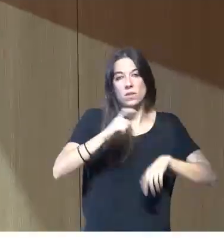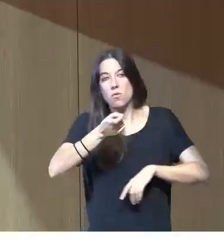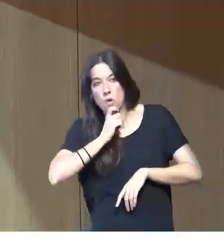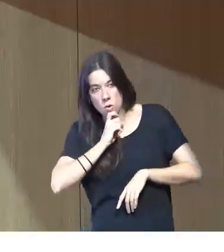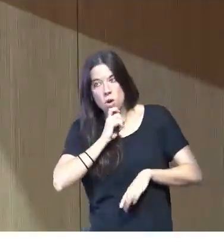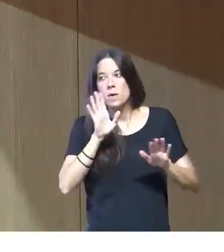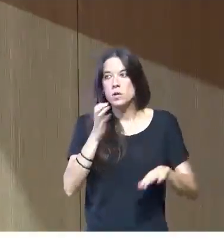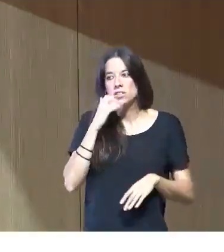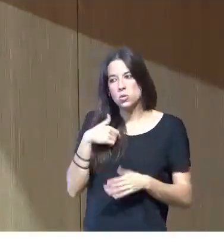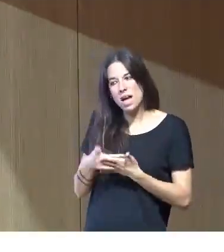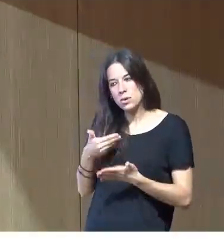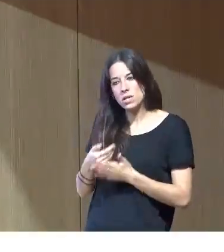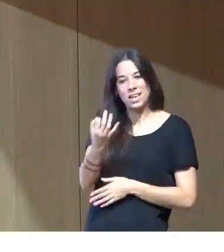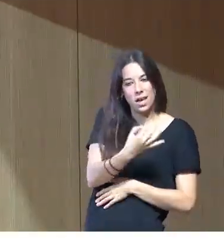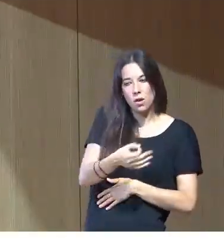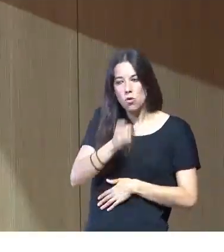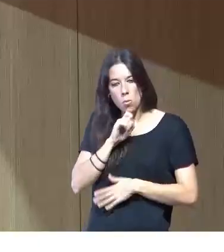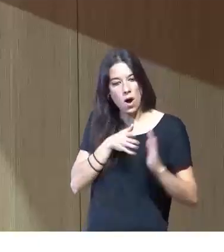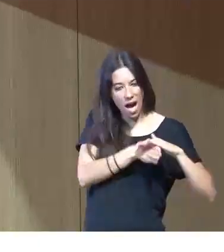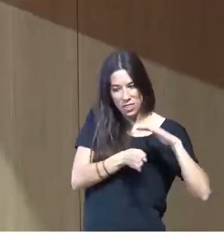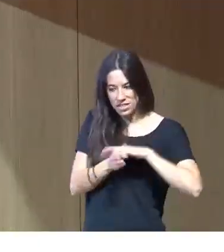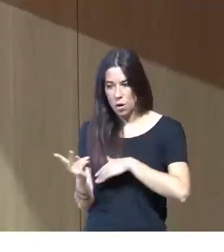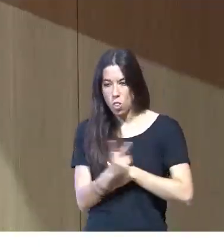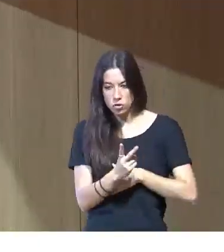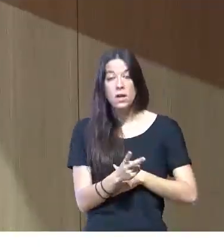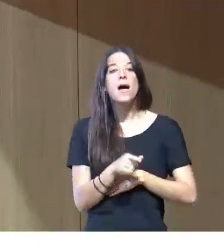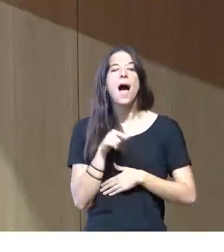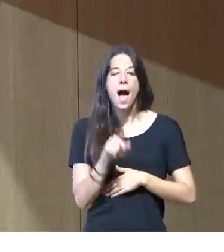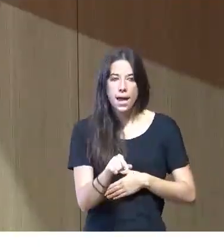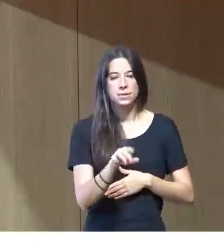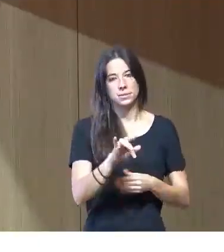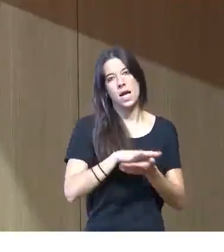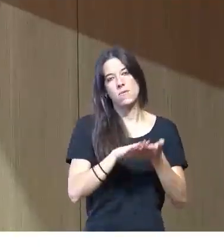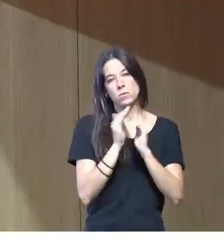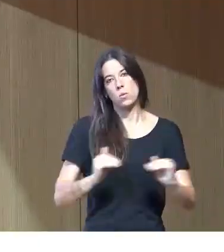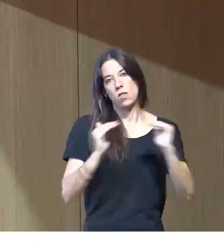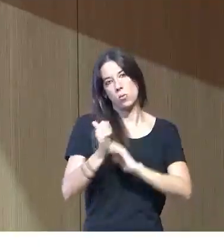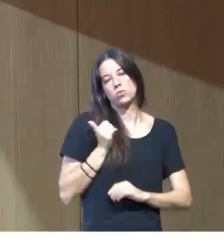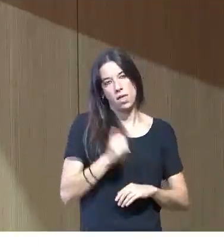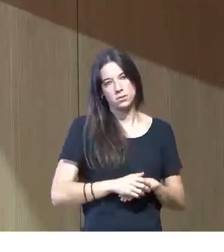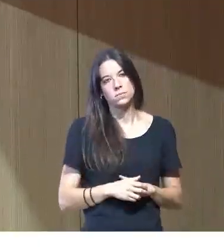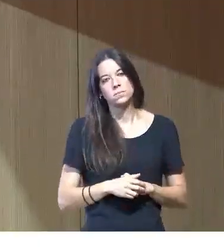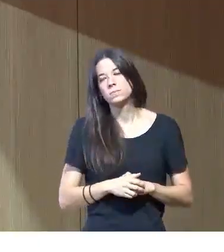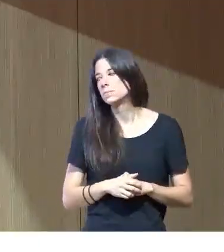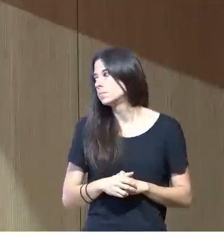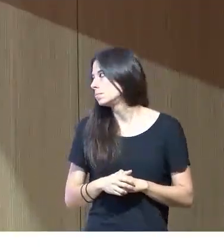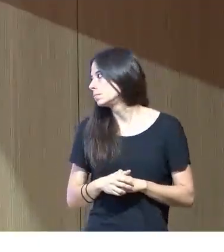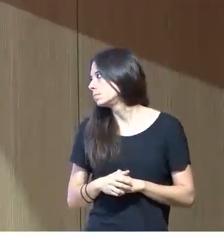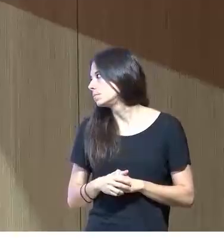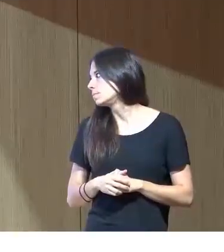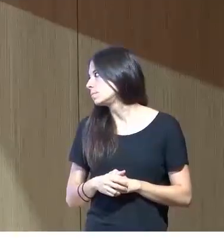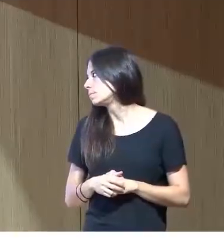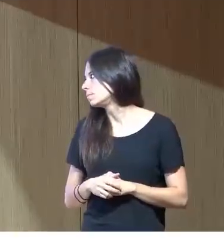si tú me aseguras que el que ir como es accesible pues ahí estaríamos hablando realmente de igualdad de oportunidades luego